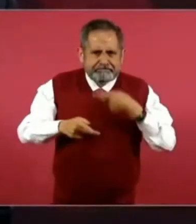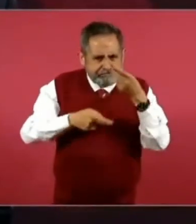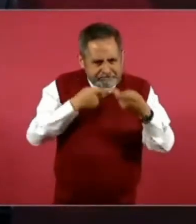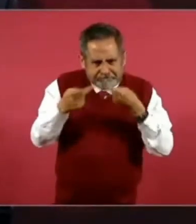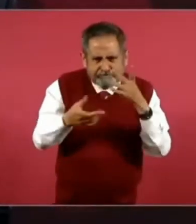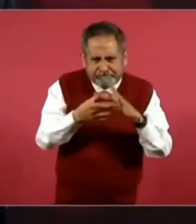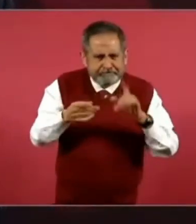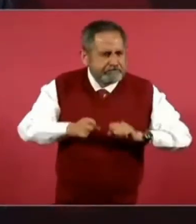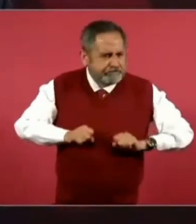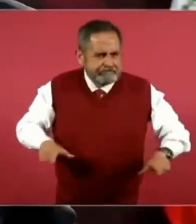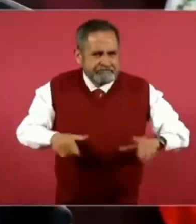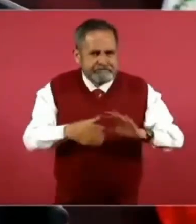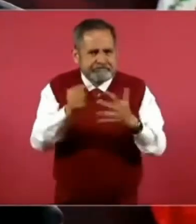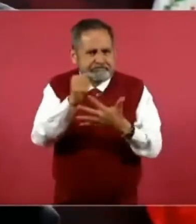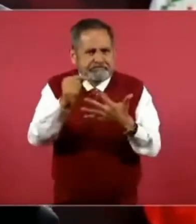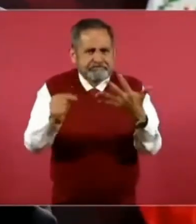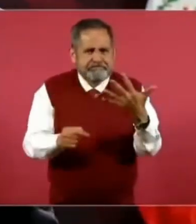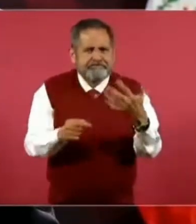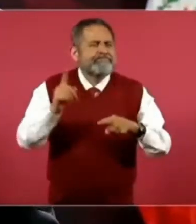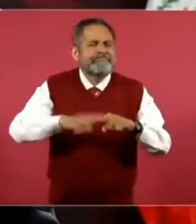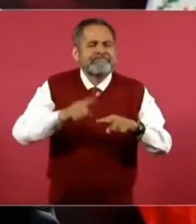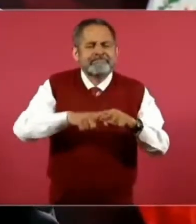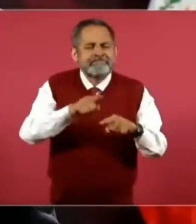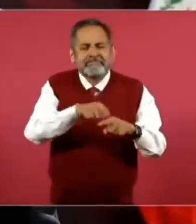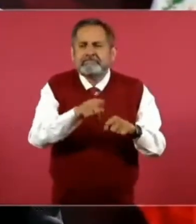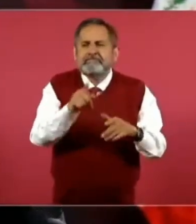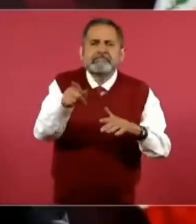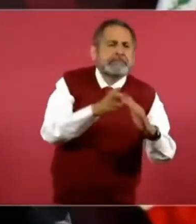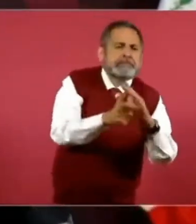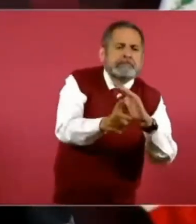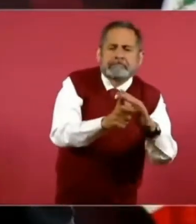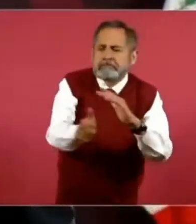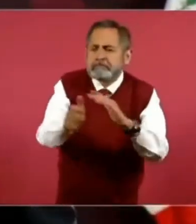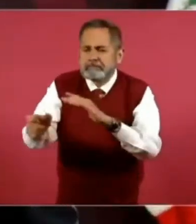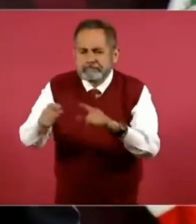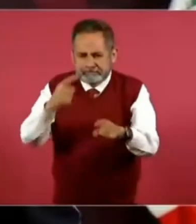y que dijera a quién había sobornado,